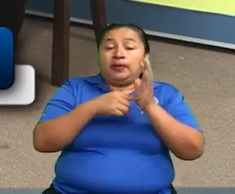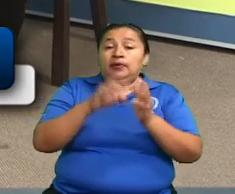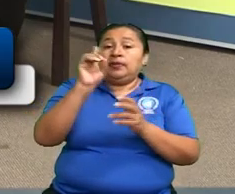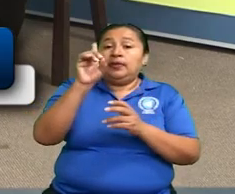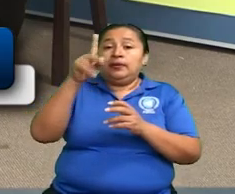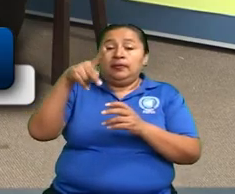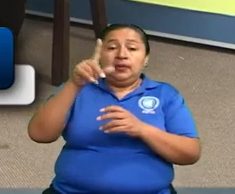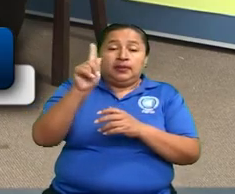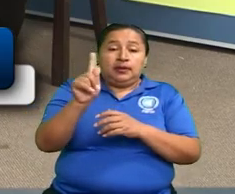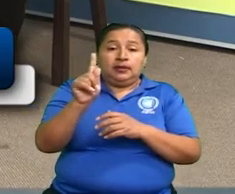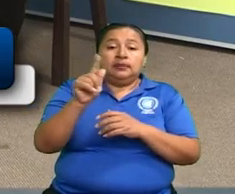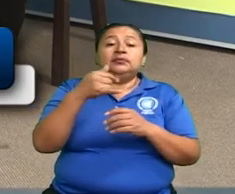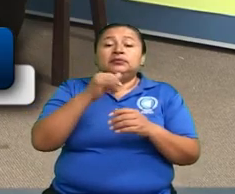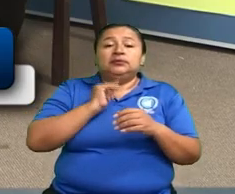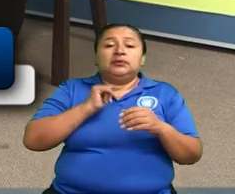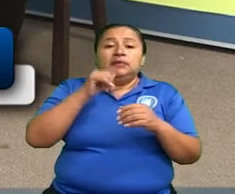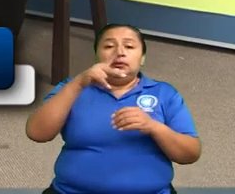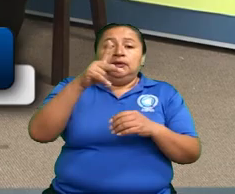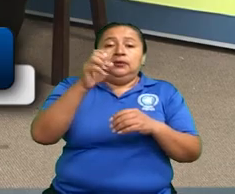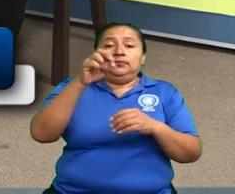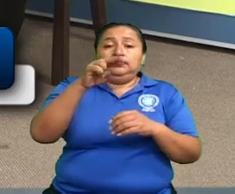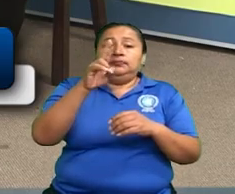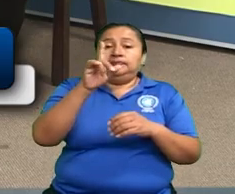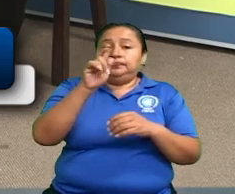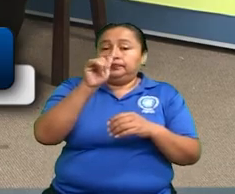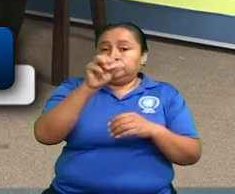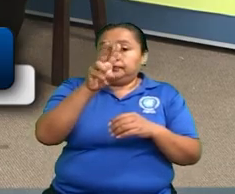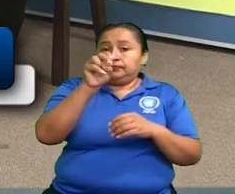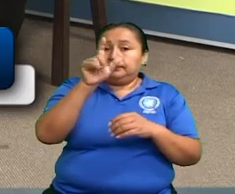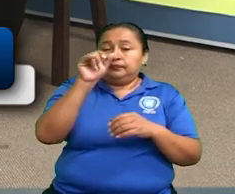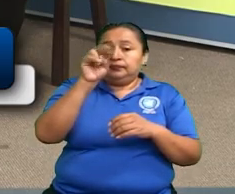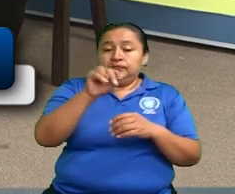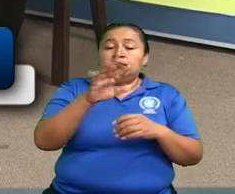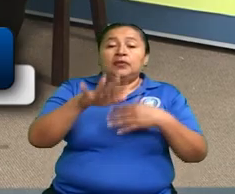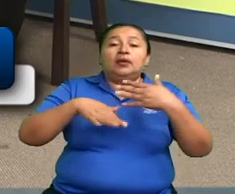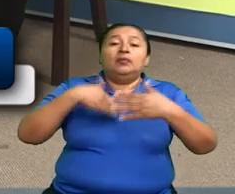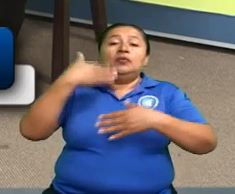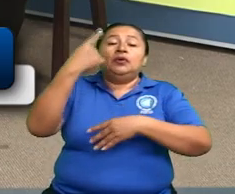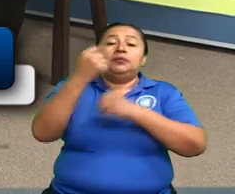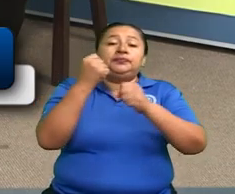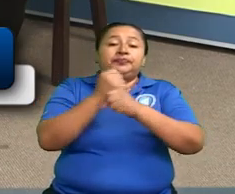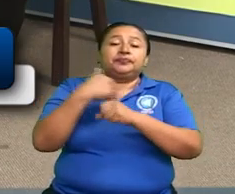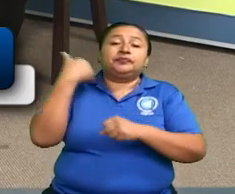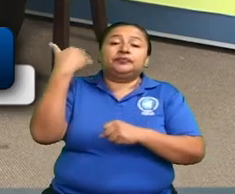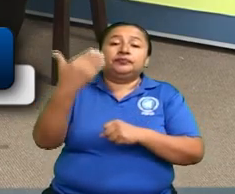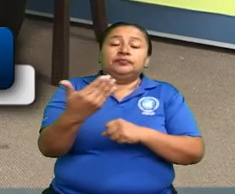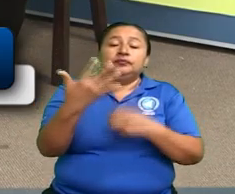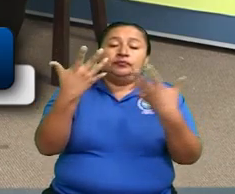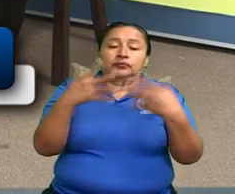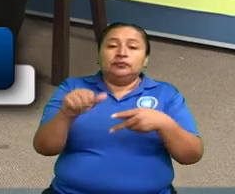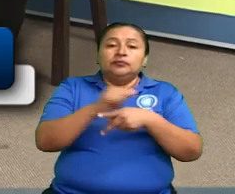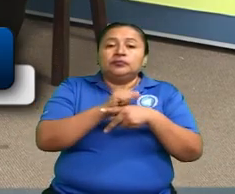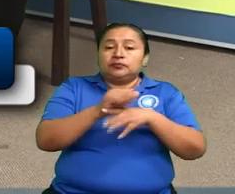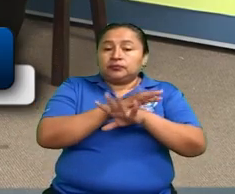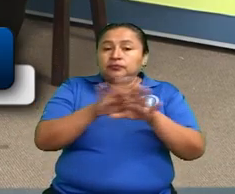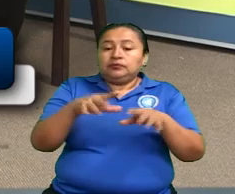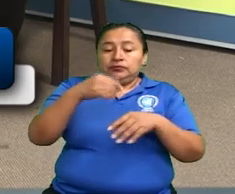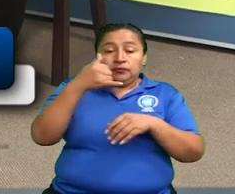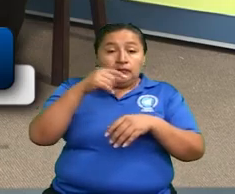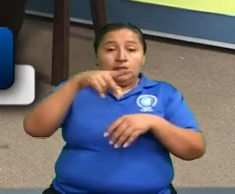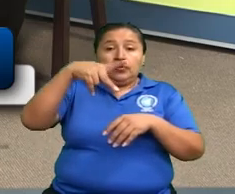la pentavalente, ¿verdad? Los tres esquemas, y al año, de haber aplicado la pentavalente,